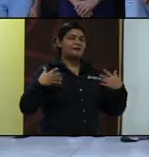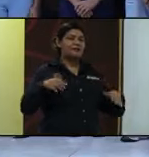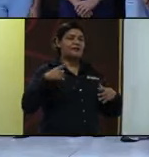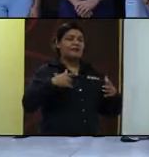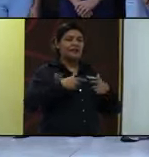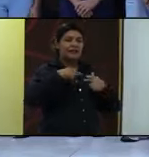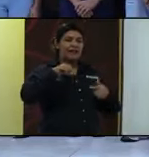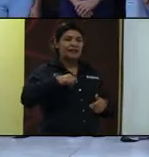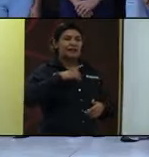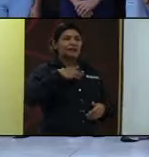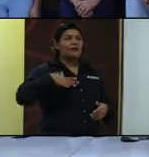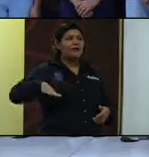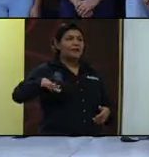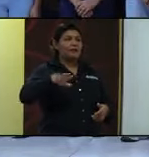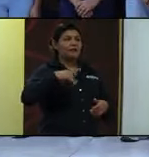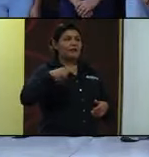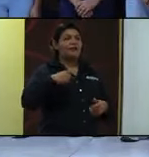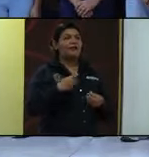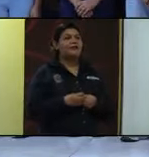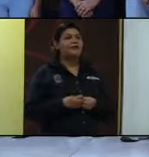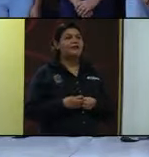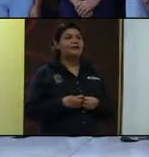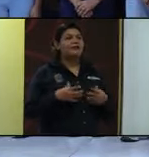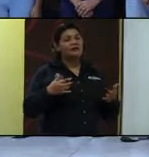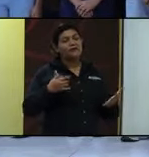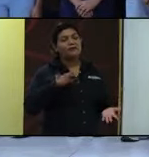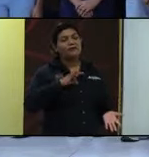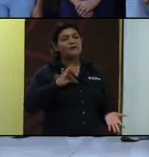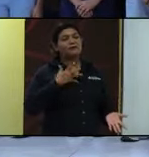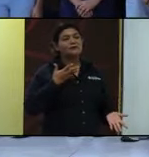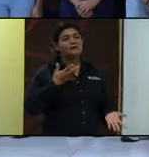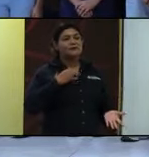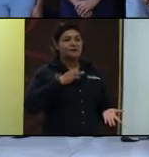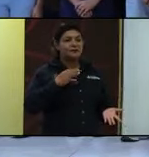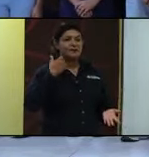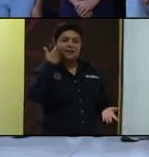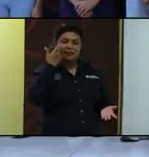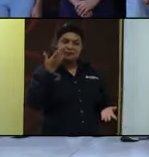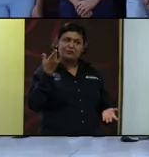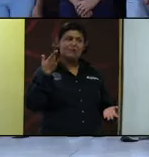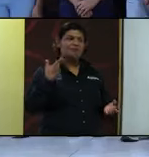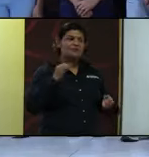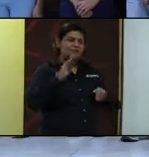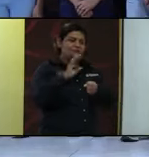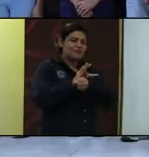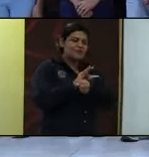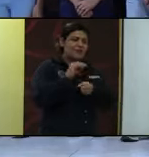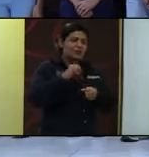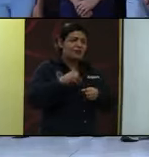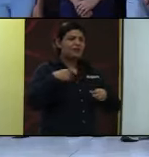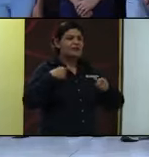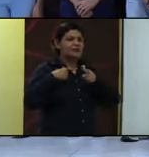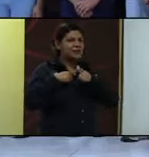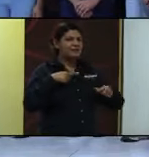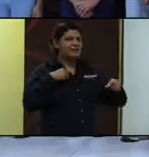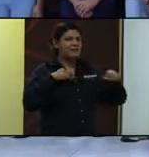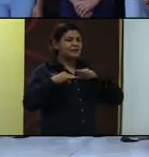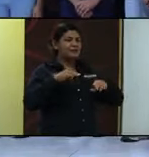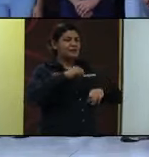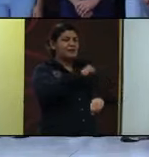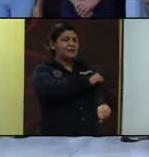albergar aquí en nuestra zona conurbada. Y pues obviamente queremos defender estos títulos, seguiremos trabajando por el bien de